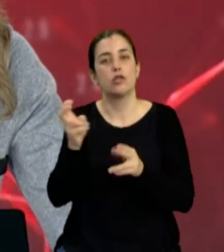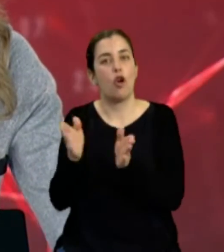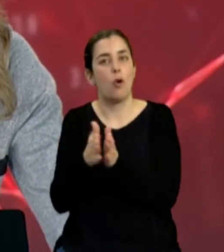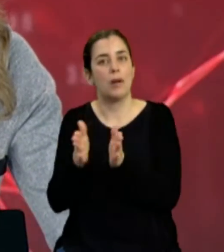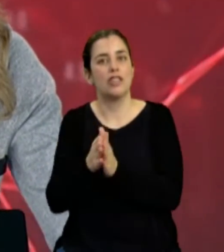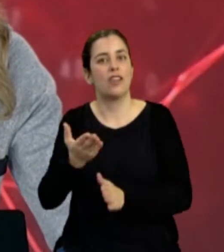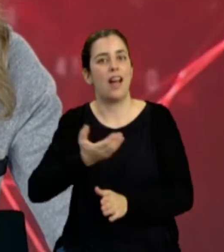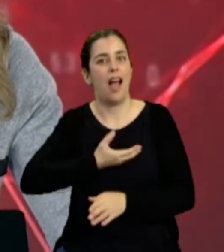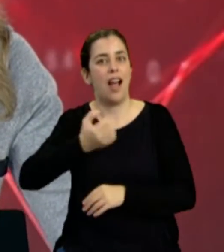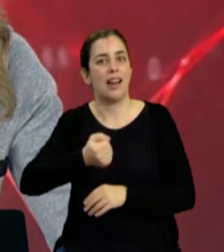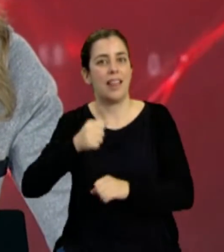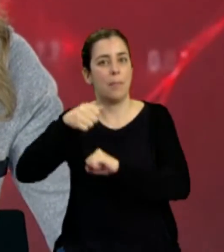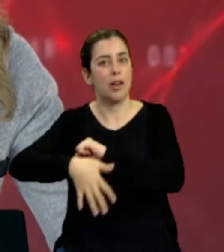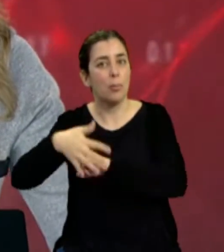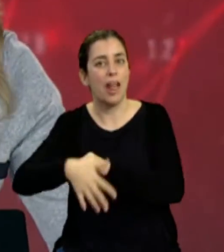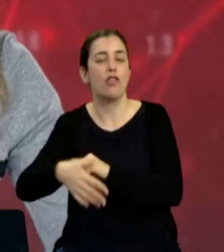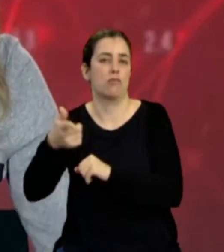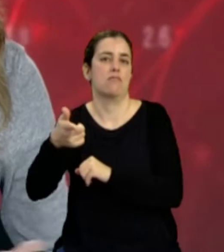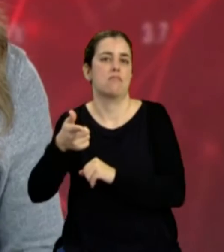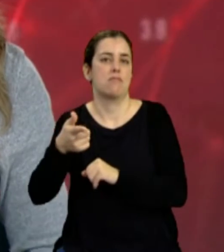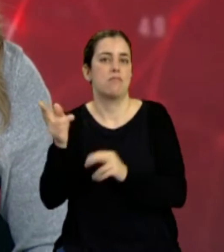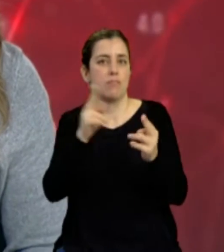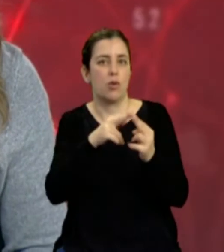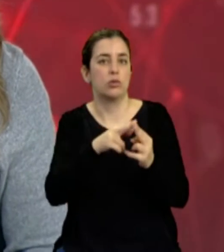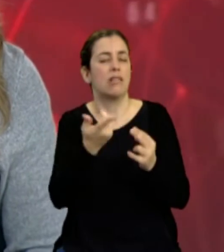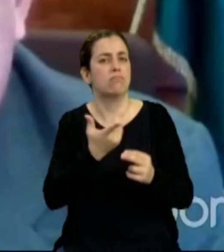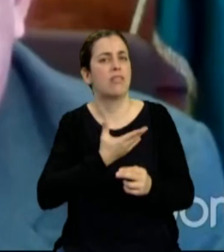alcalde de Berrioplano, a quien, por cierto, el alcalde Maya devolvía la pregunta.